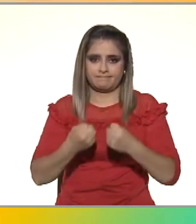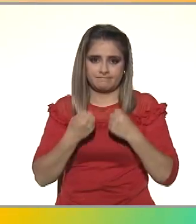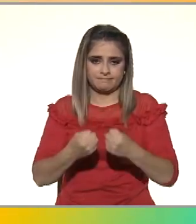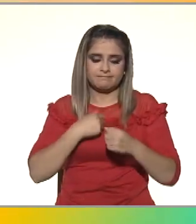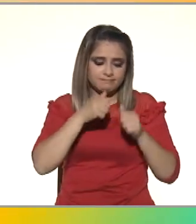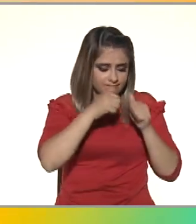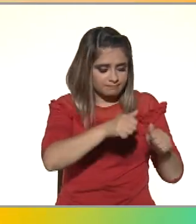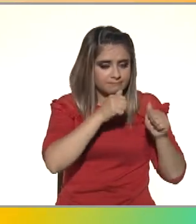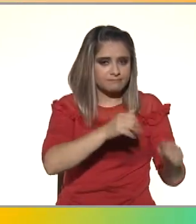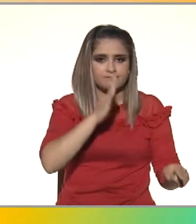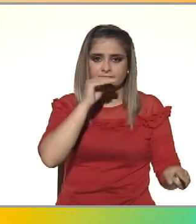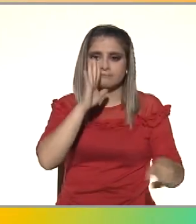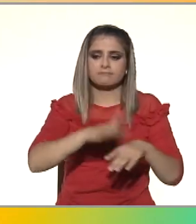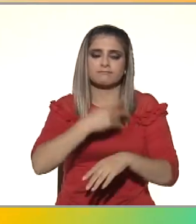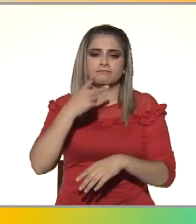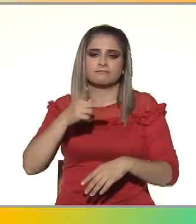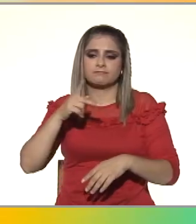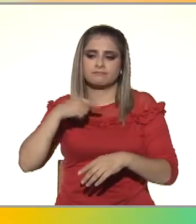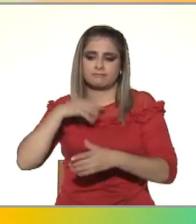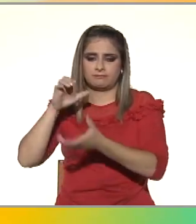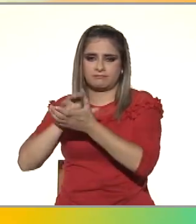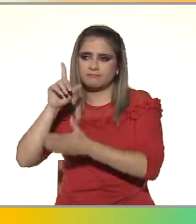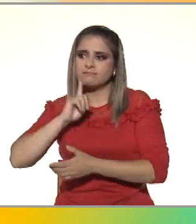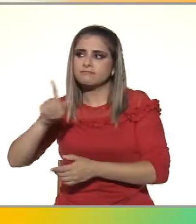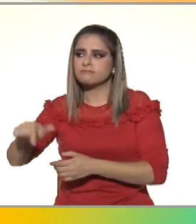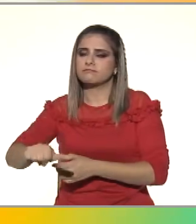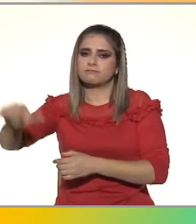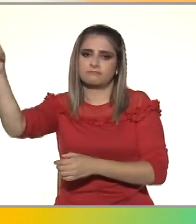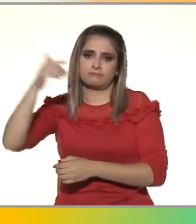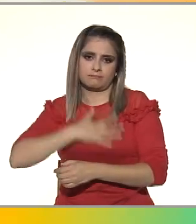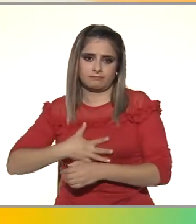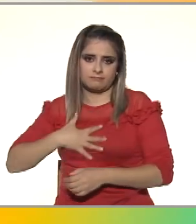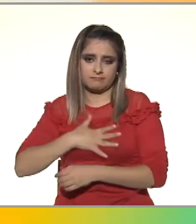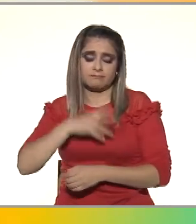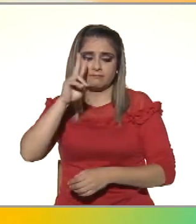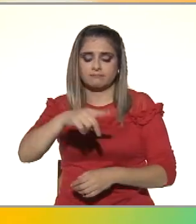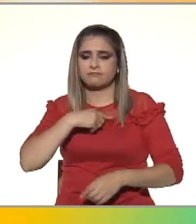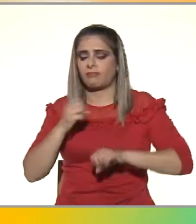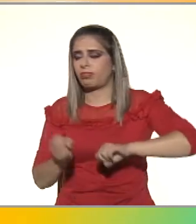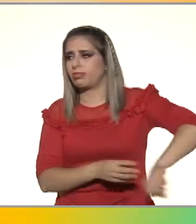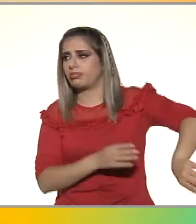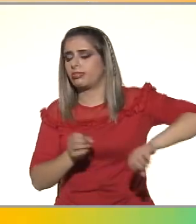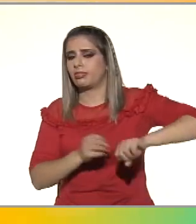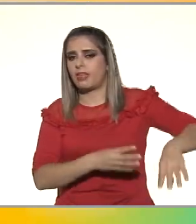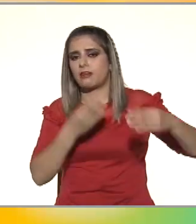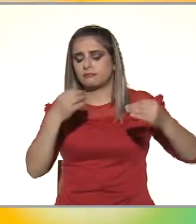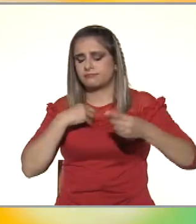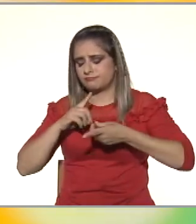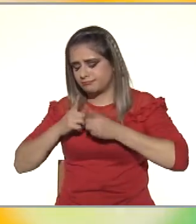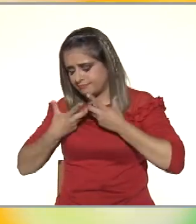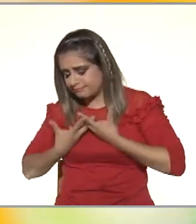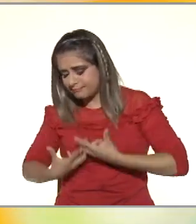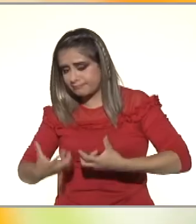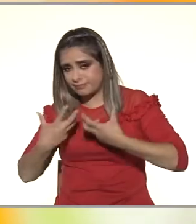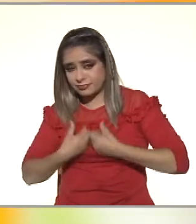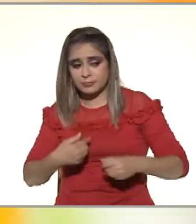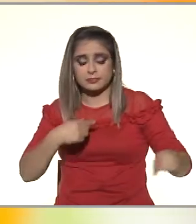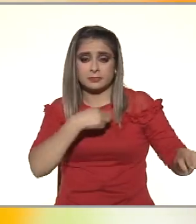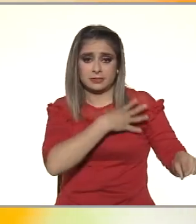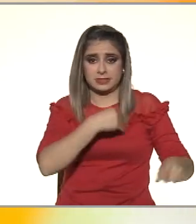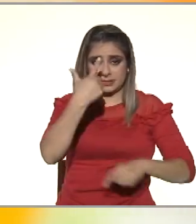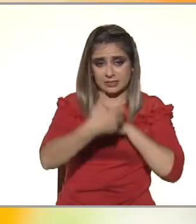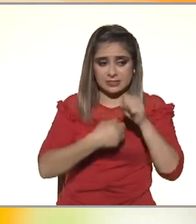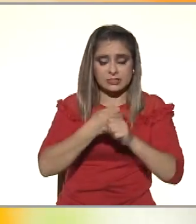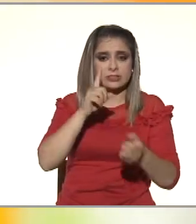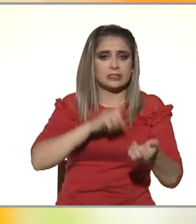atender. Y ahora yo veo lo que pasó y las descuidé muchísimo. Y mi hija tuvo que madurar